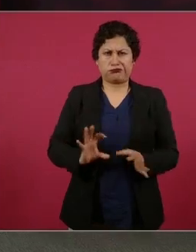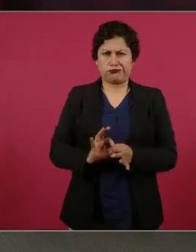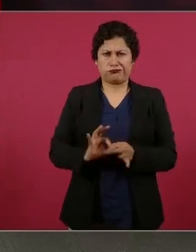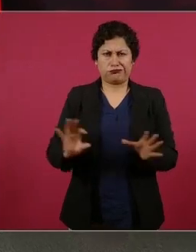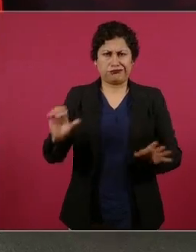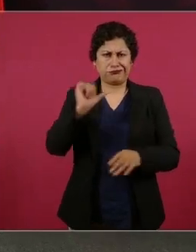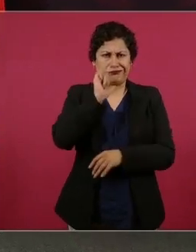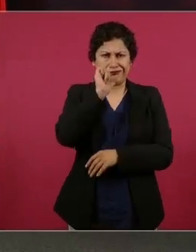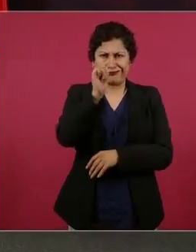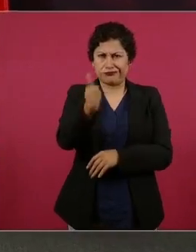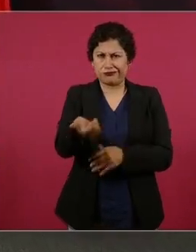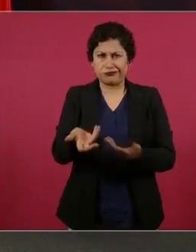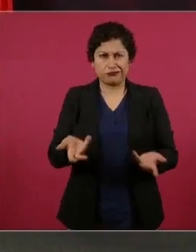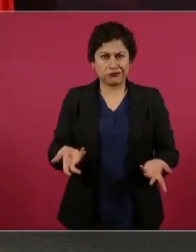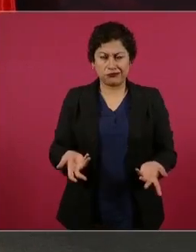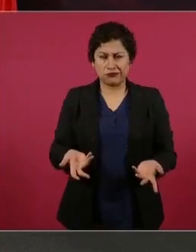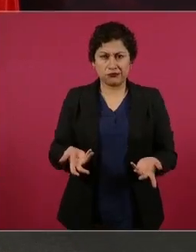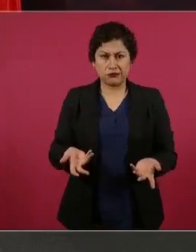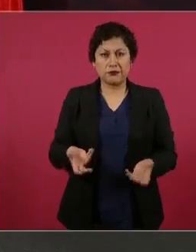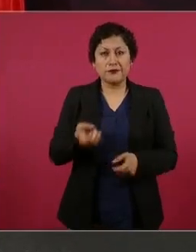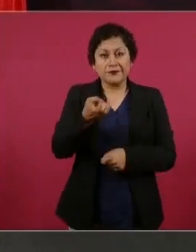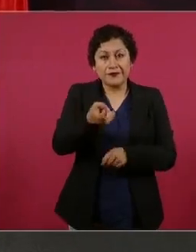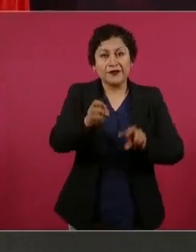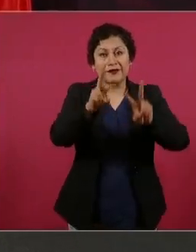lo atendió